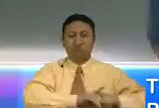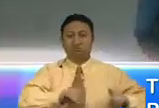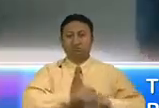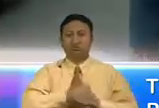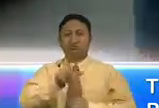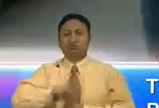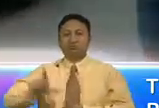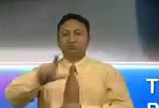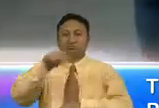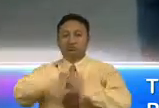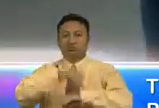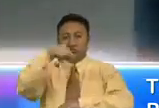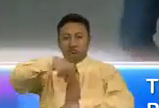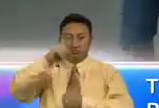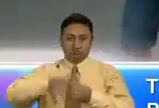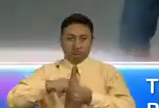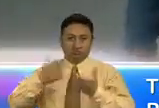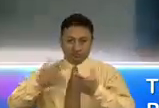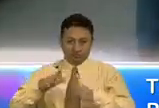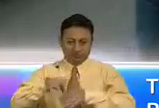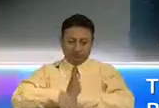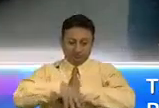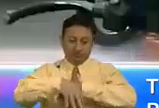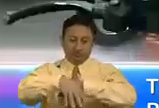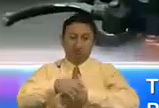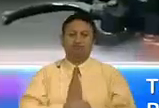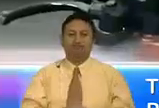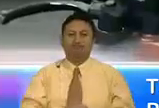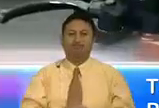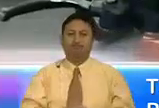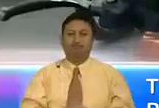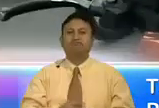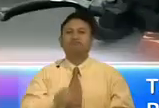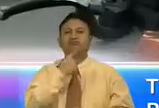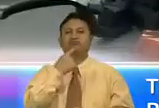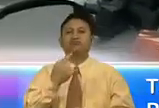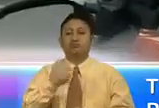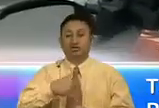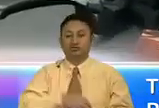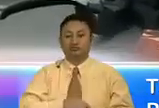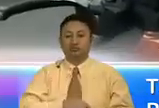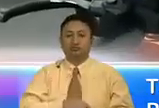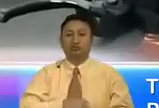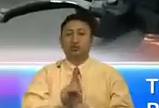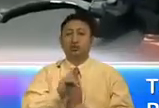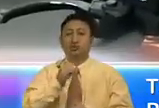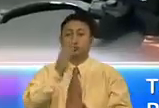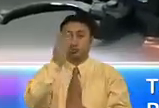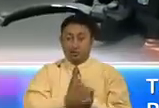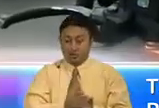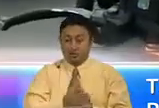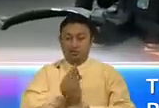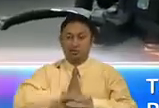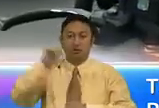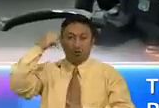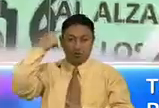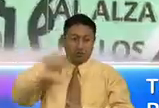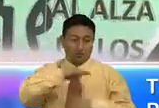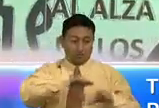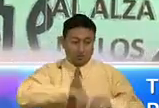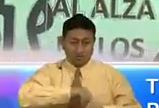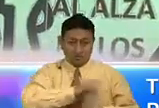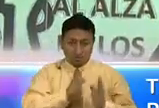lunes en la ciudad de Quito se registraron nuevas movilizaciones. Aseguran que estas solo se suspenderán si el gobierno acoge sus peticiones.